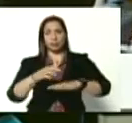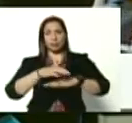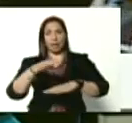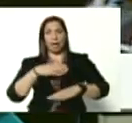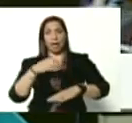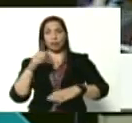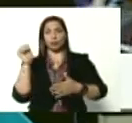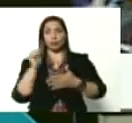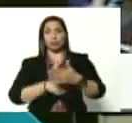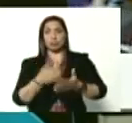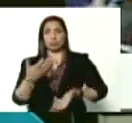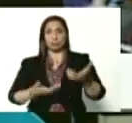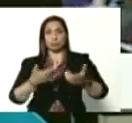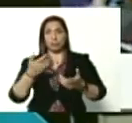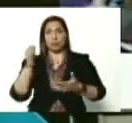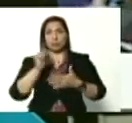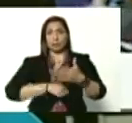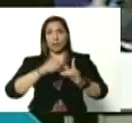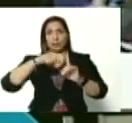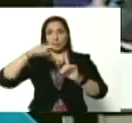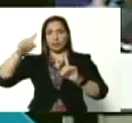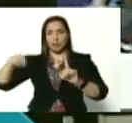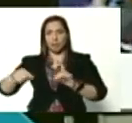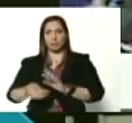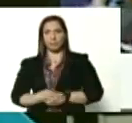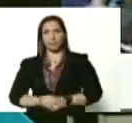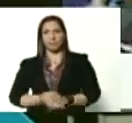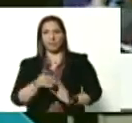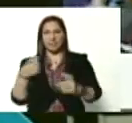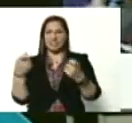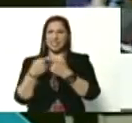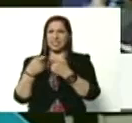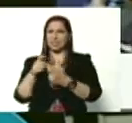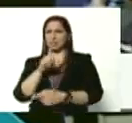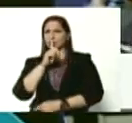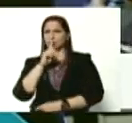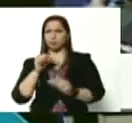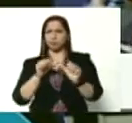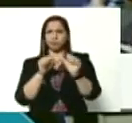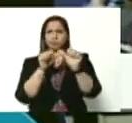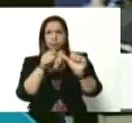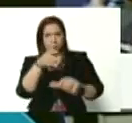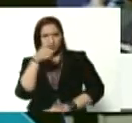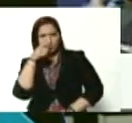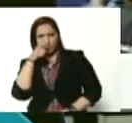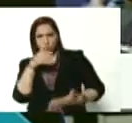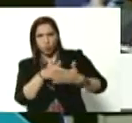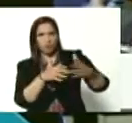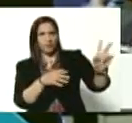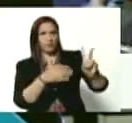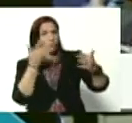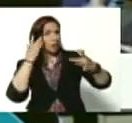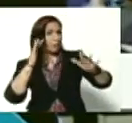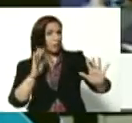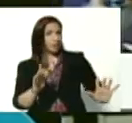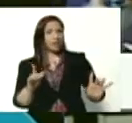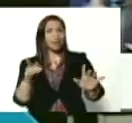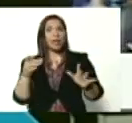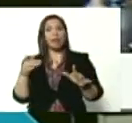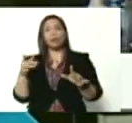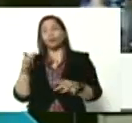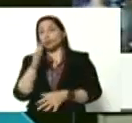y sin electricidad es una guerra silenciosa y permanente que aparenta no ser una guerra